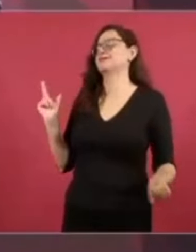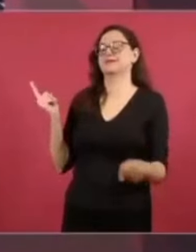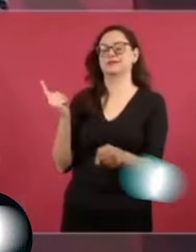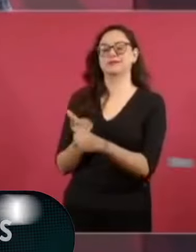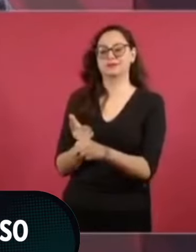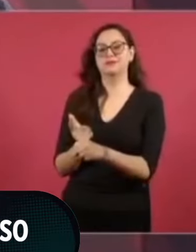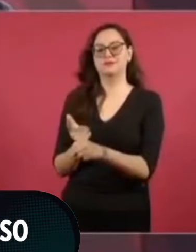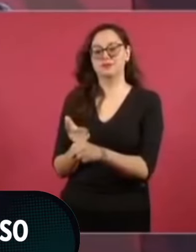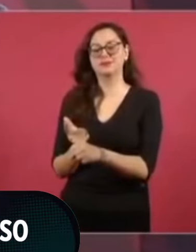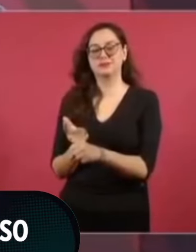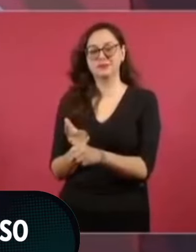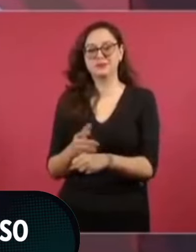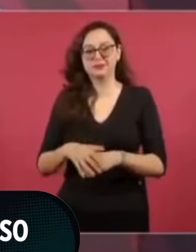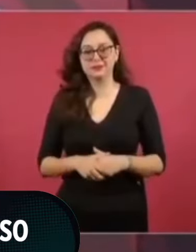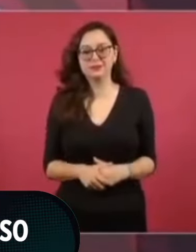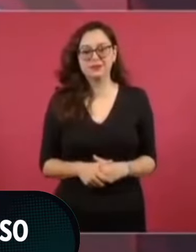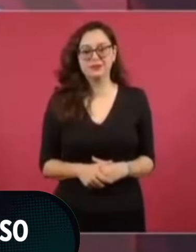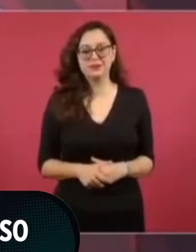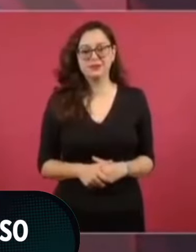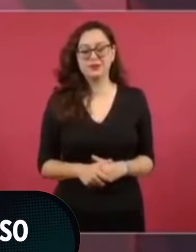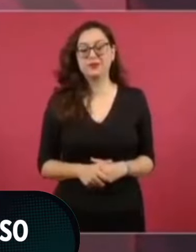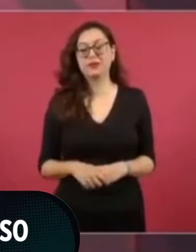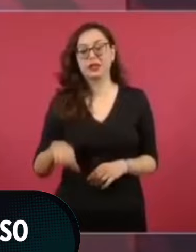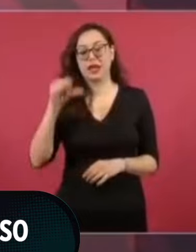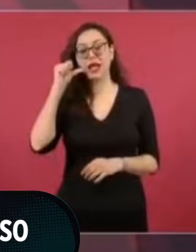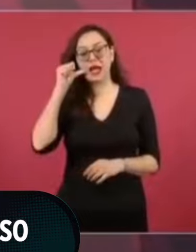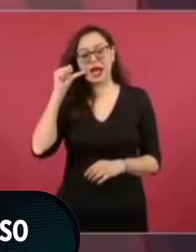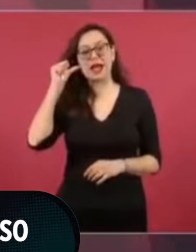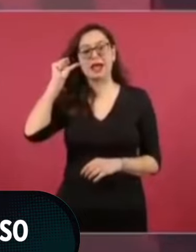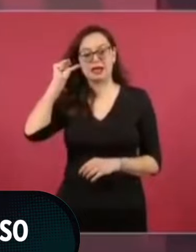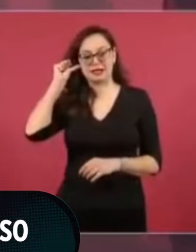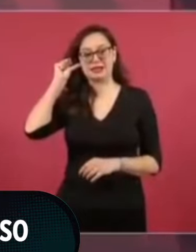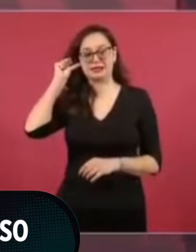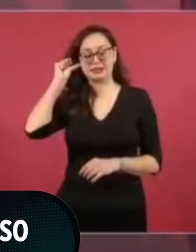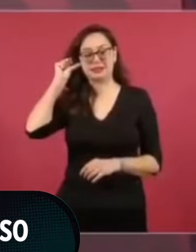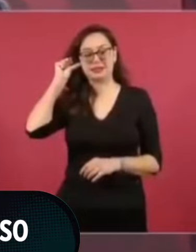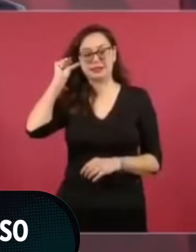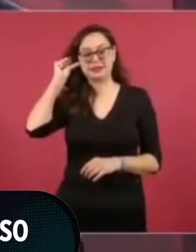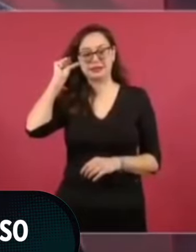estaba yo viendo de que cuando